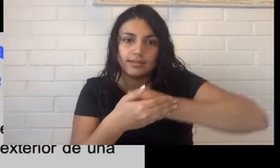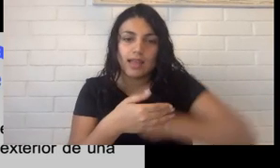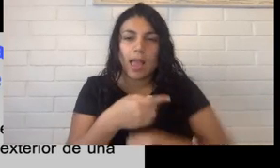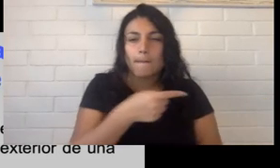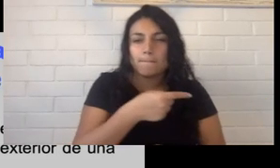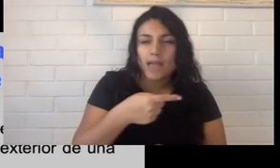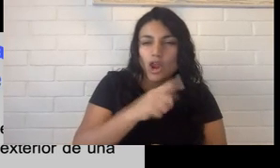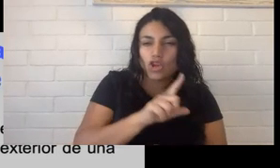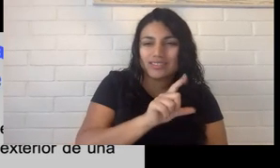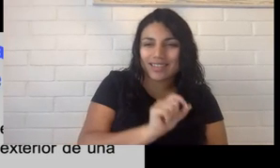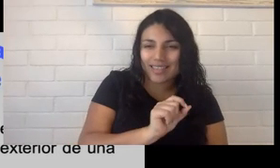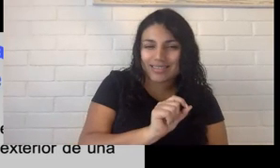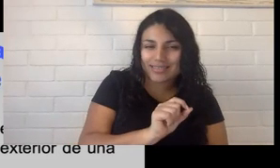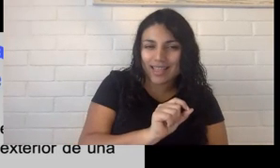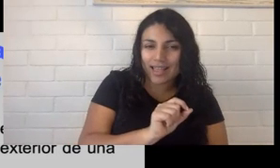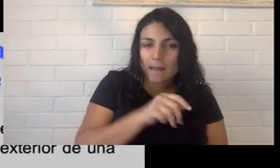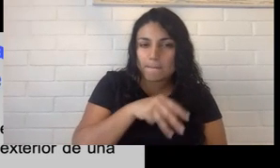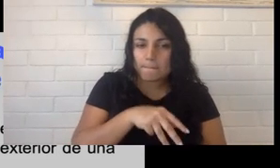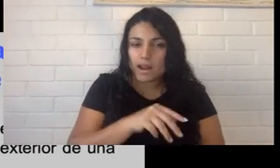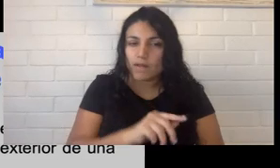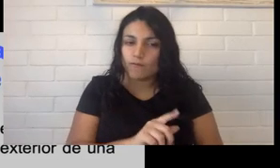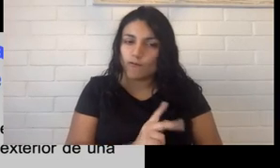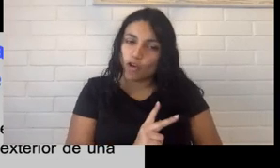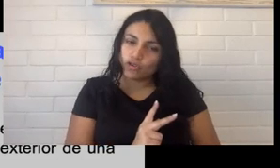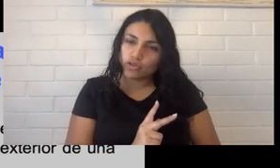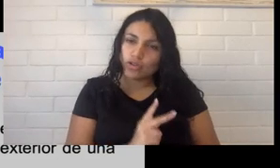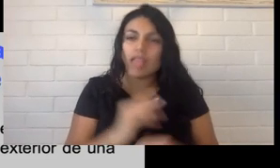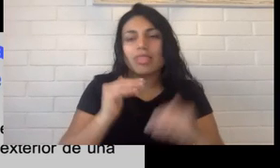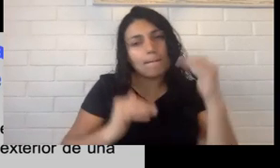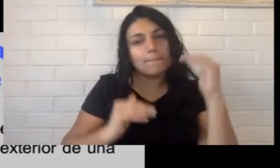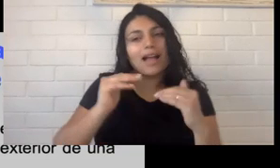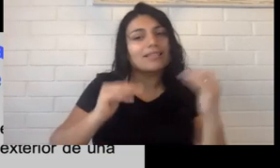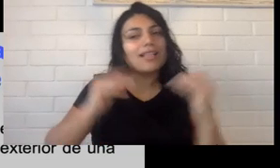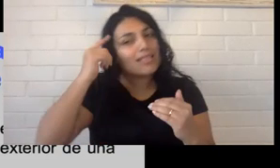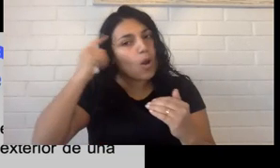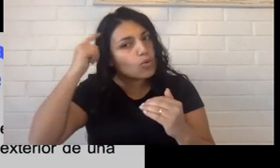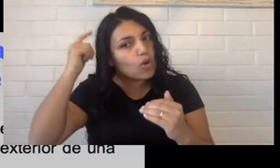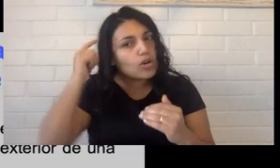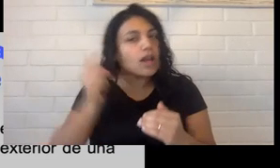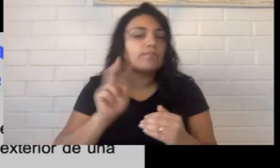70 milivoltios. Dependiendo de la neurona puede variar un poco.